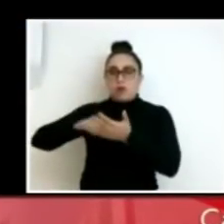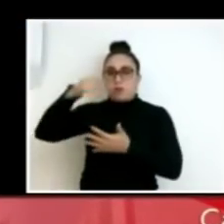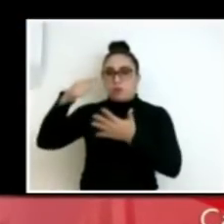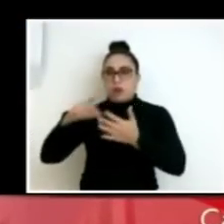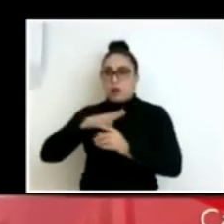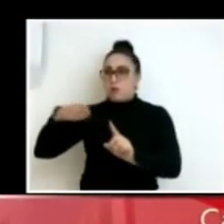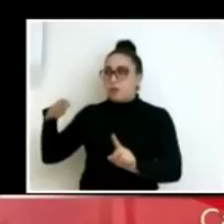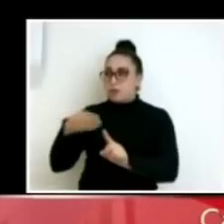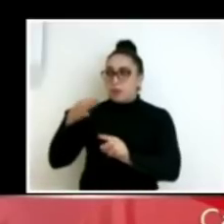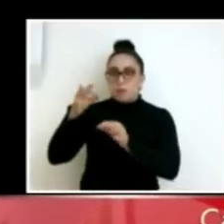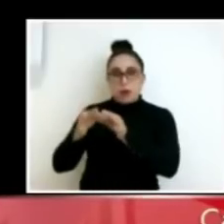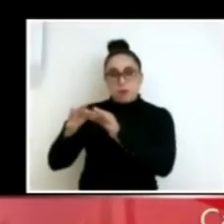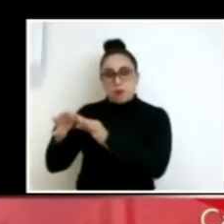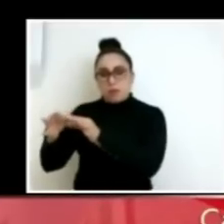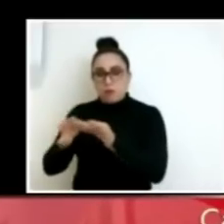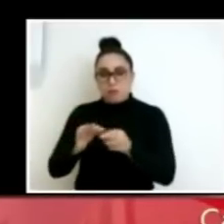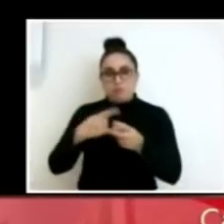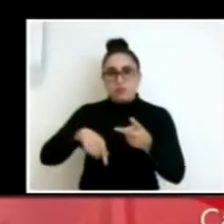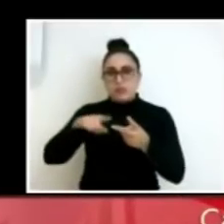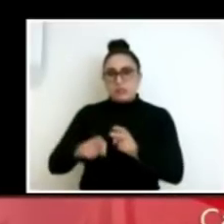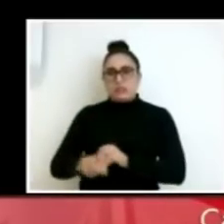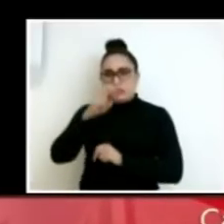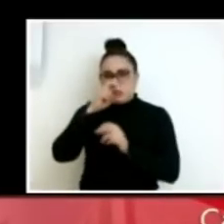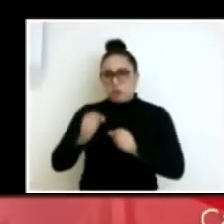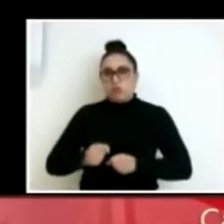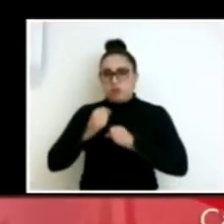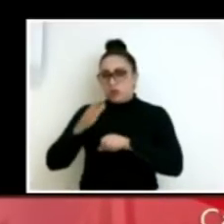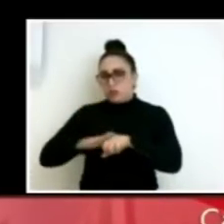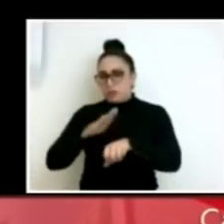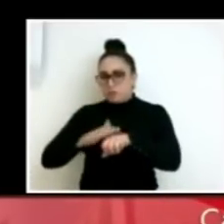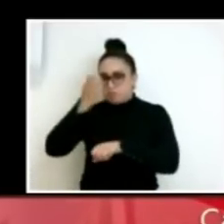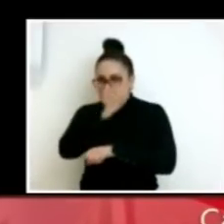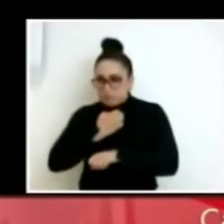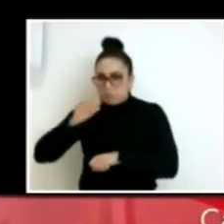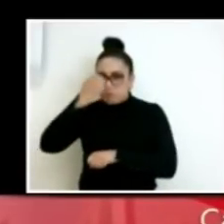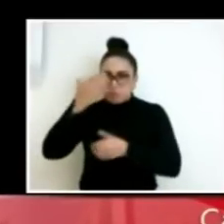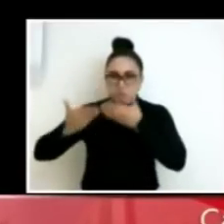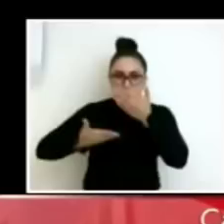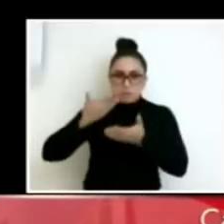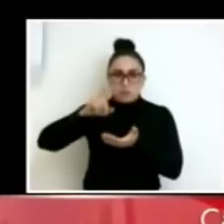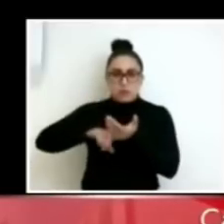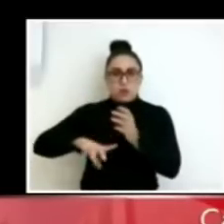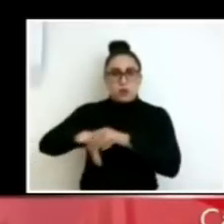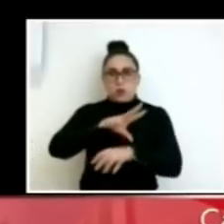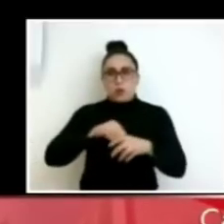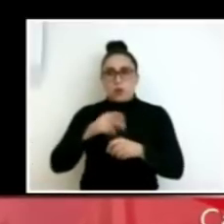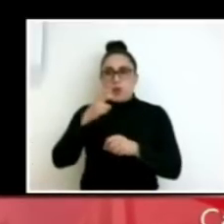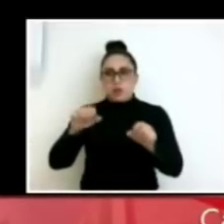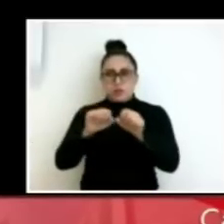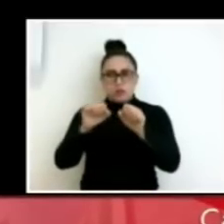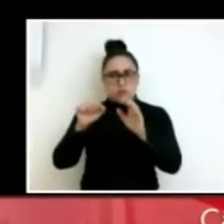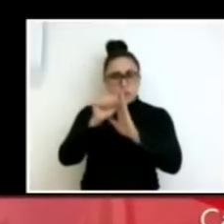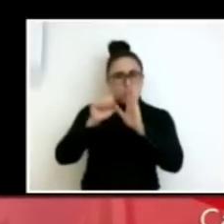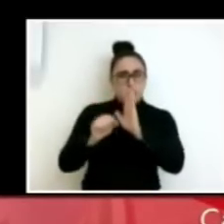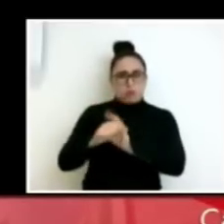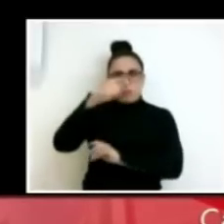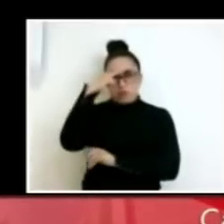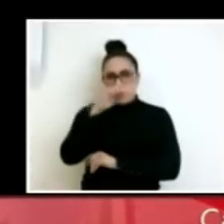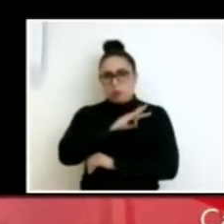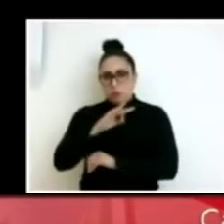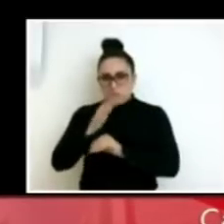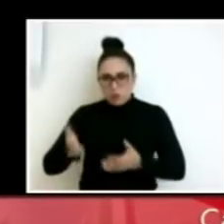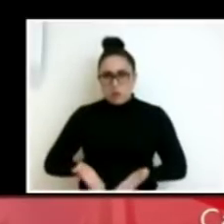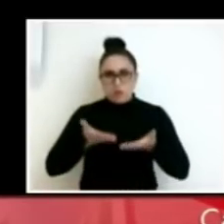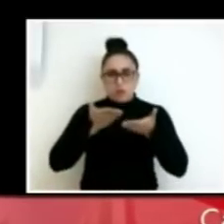preparación académica, riguroso examen en sus capacidades profesionales. El propósito fundamental de ese sistema es lograr efectivamente una